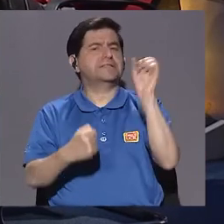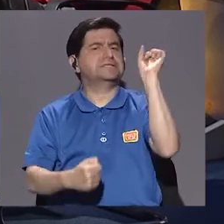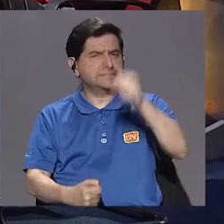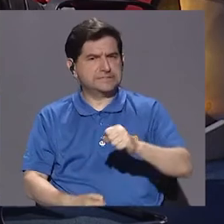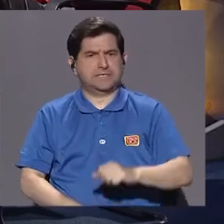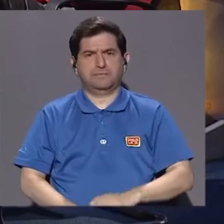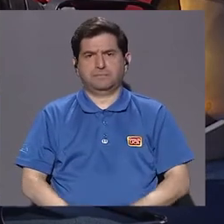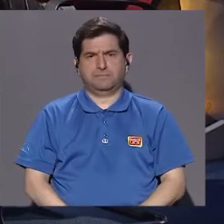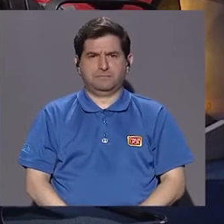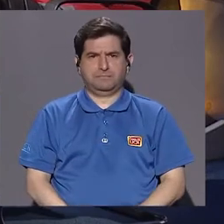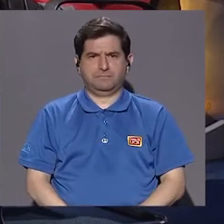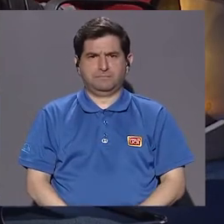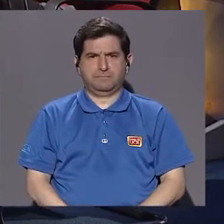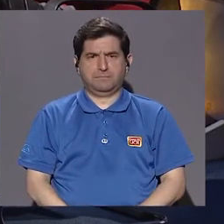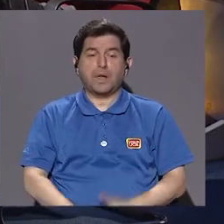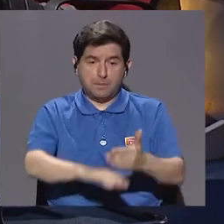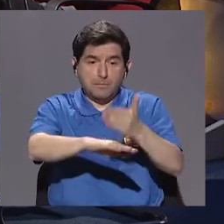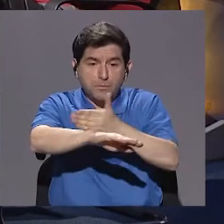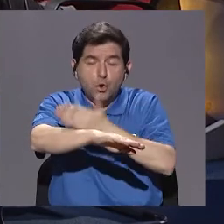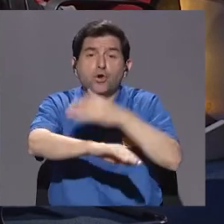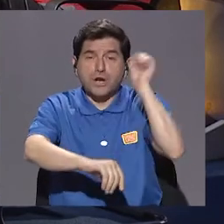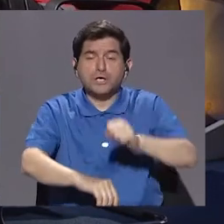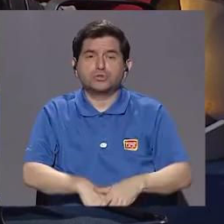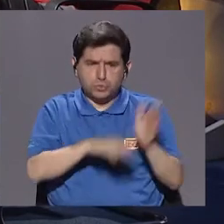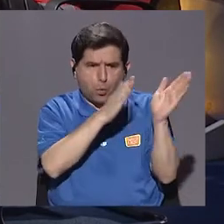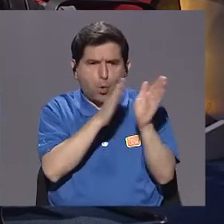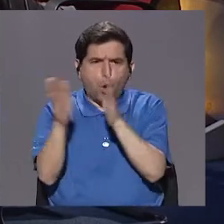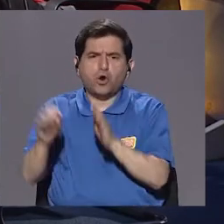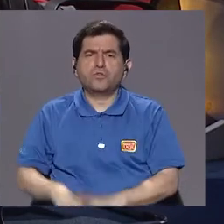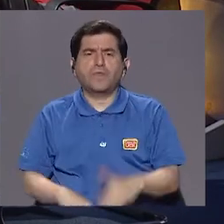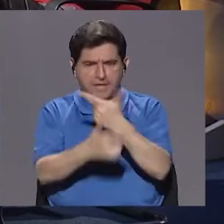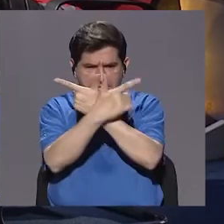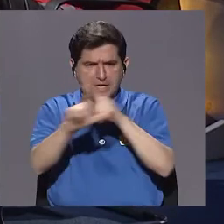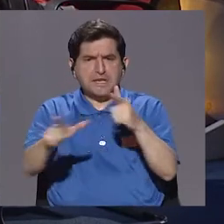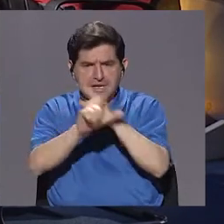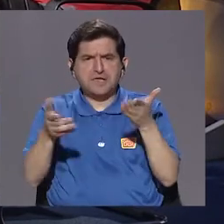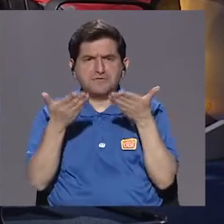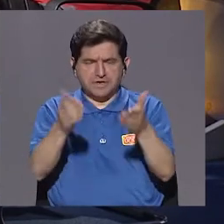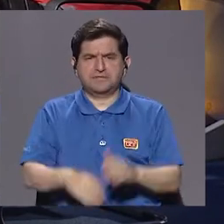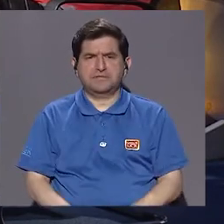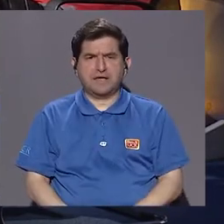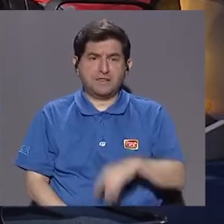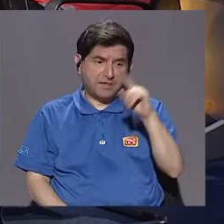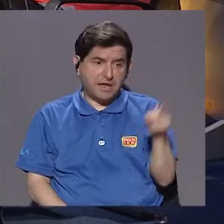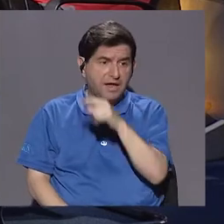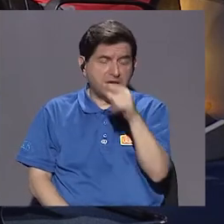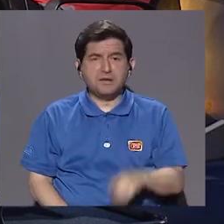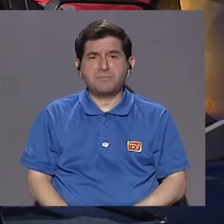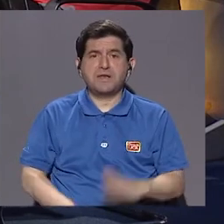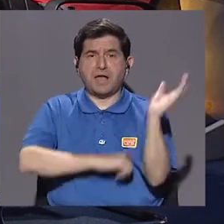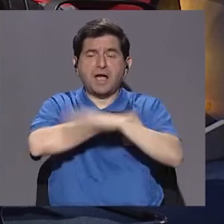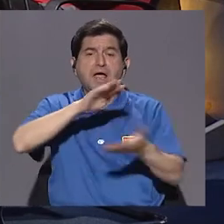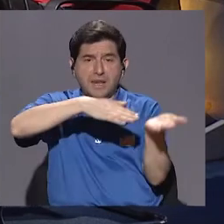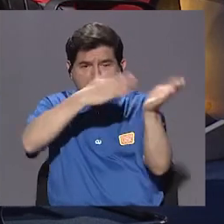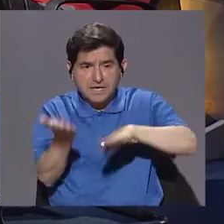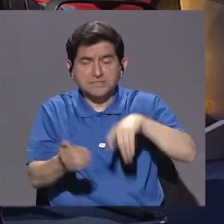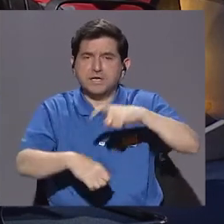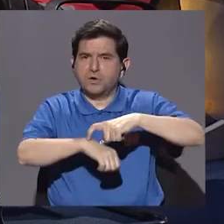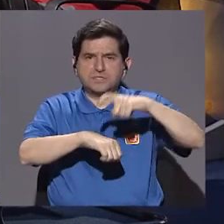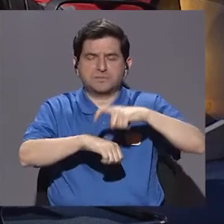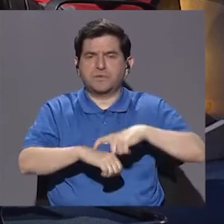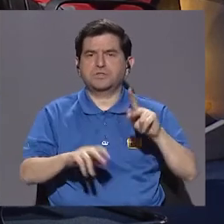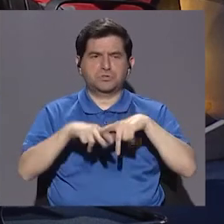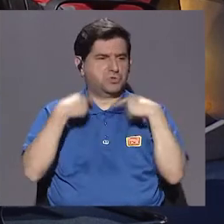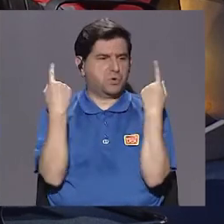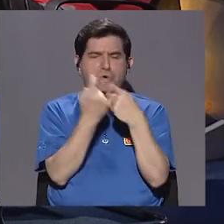fuerte de progreso así de orden de progreso de libertades a morir la pena muerte bueno en esa época no